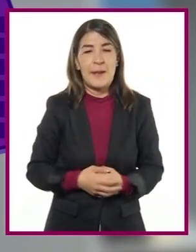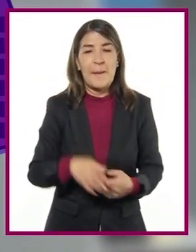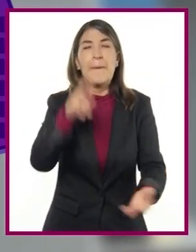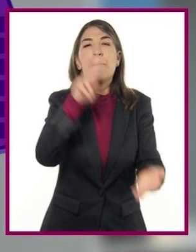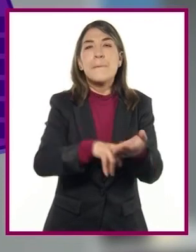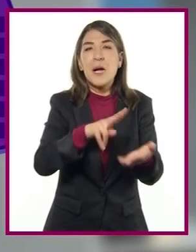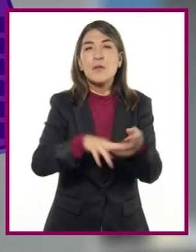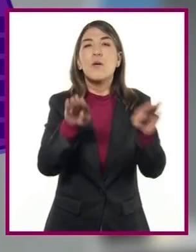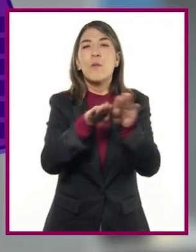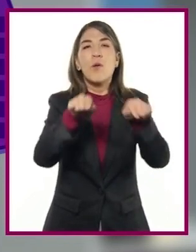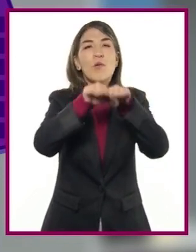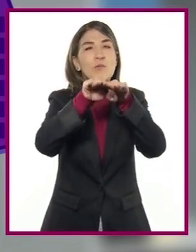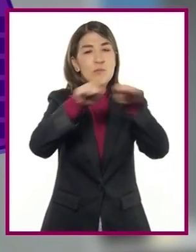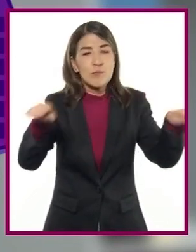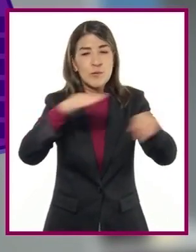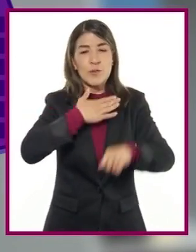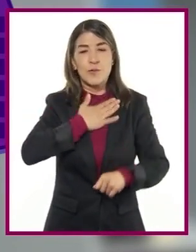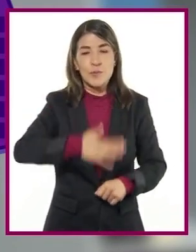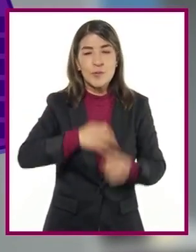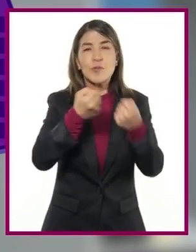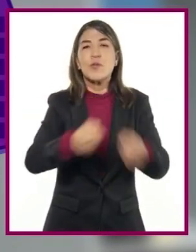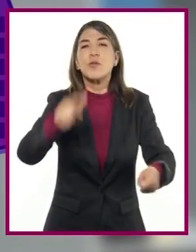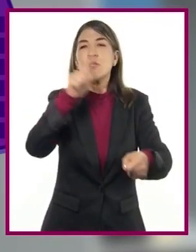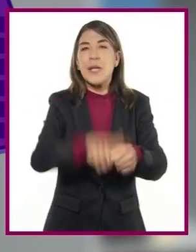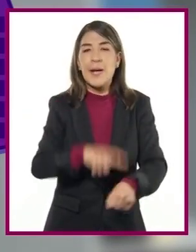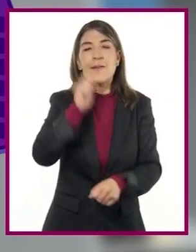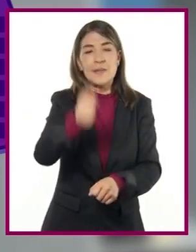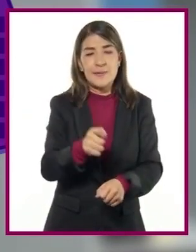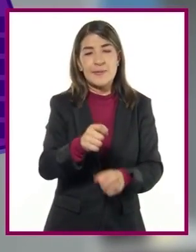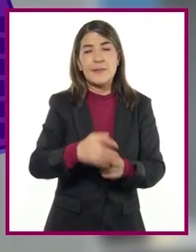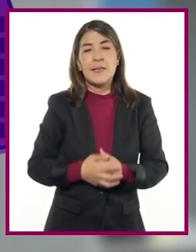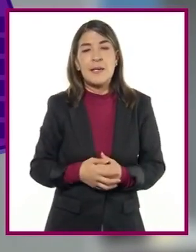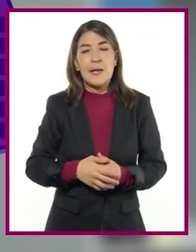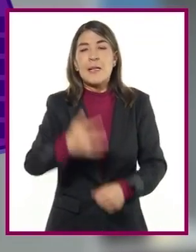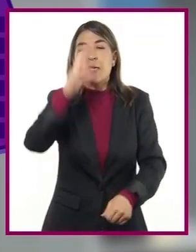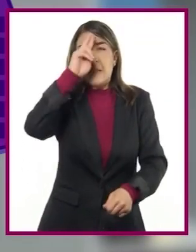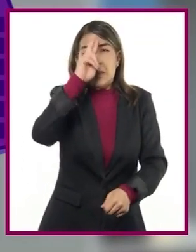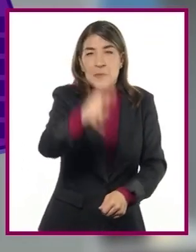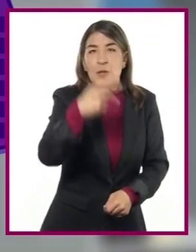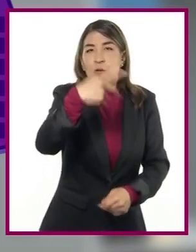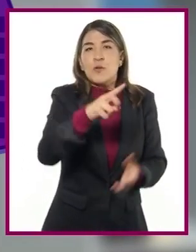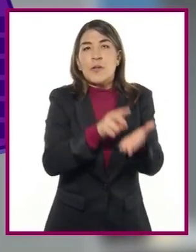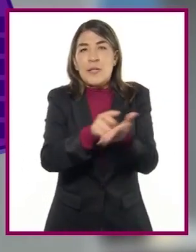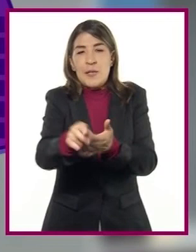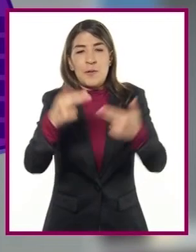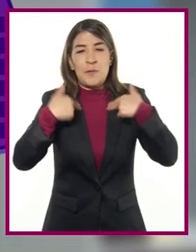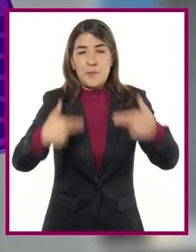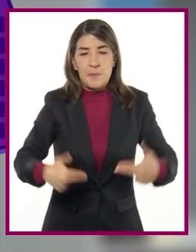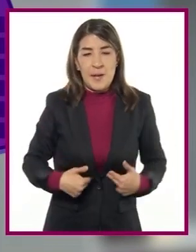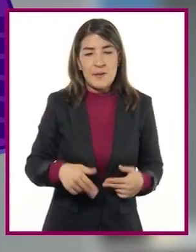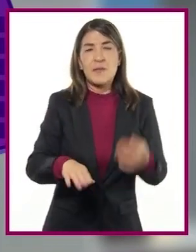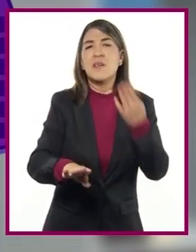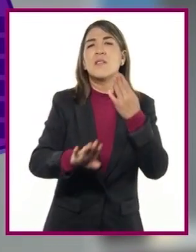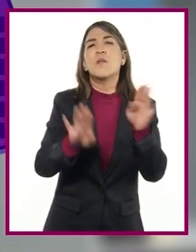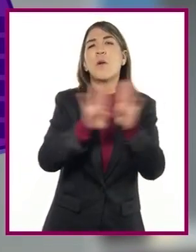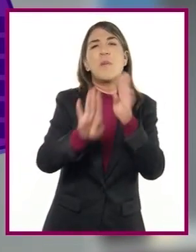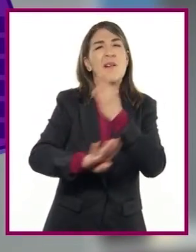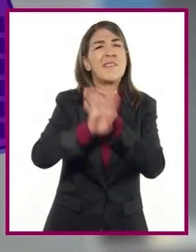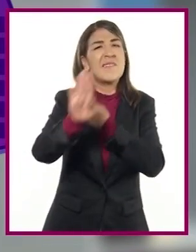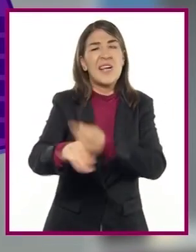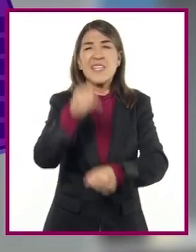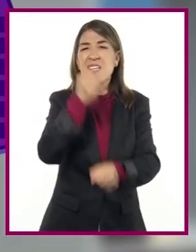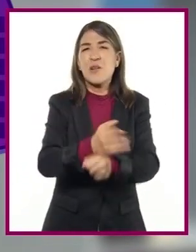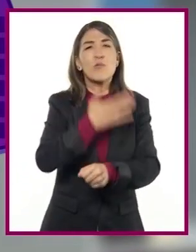justicia social bajo el principio de imparcialidad significa respetar los derechos humanos, evitando injusticias